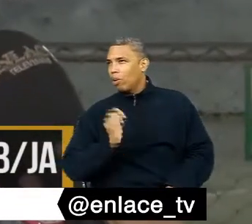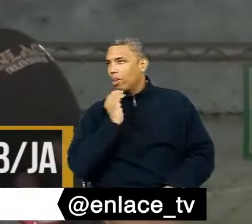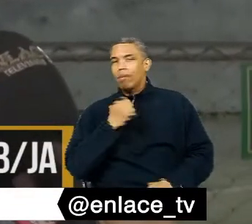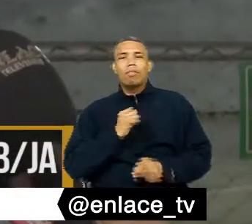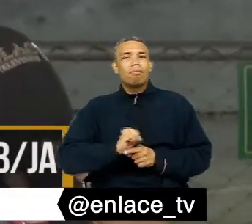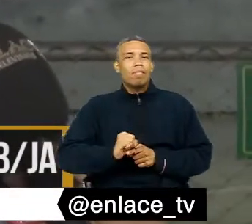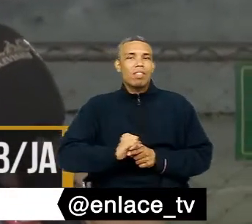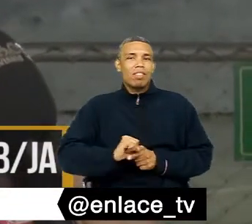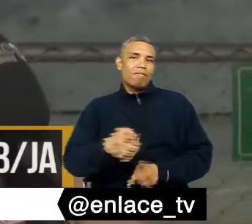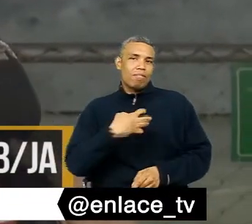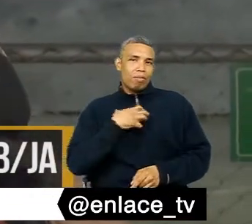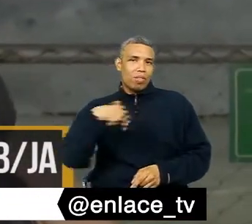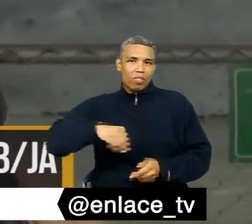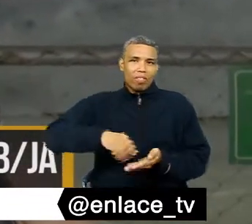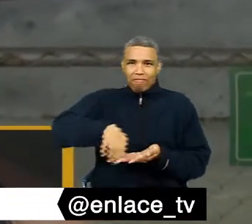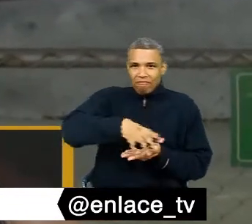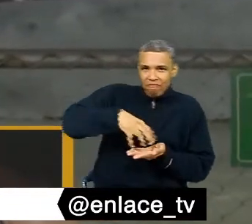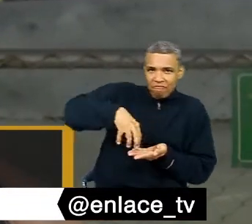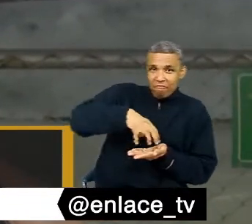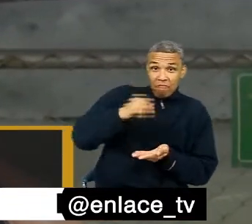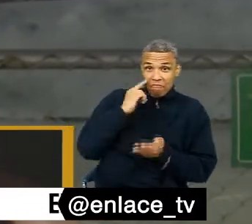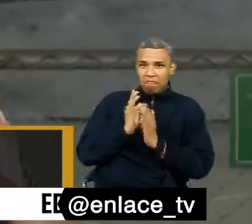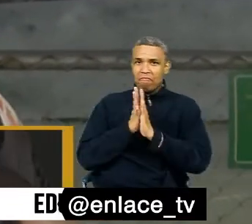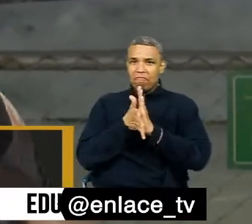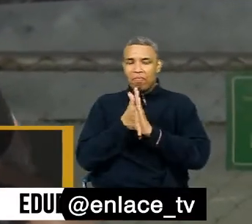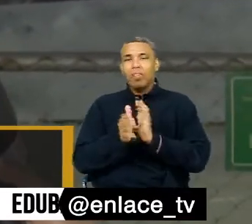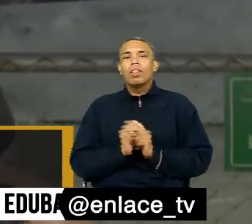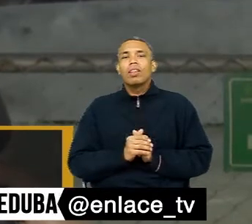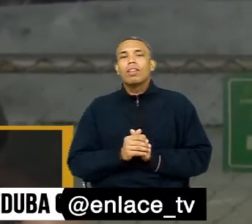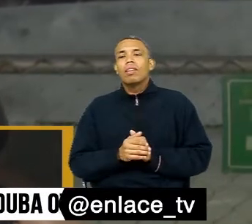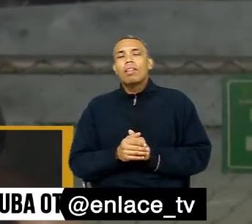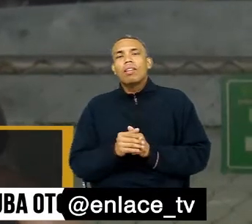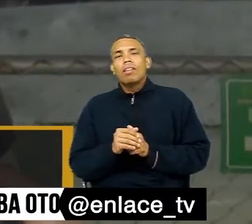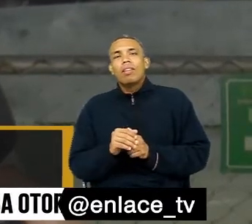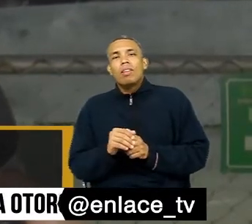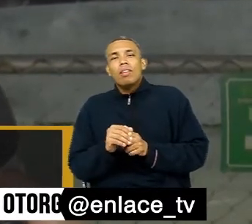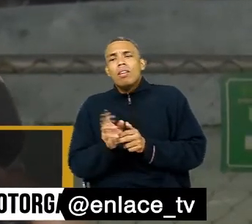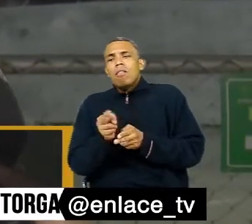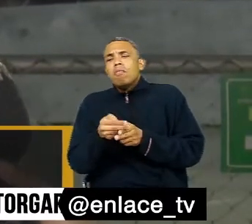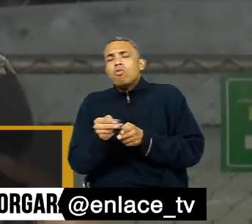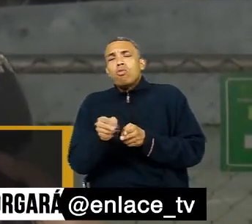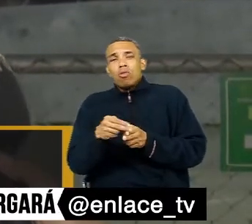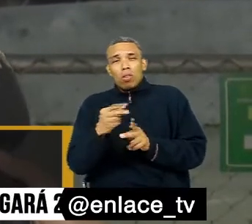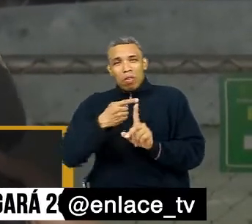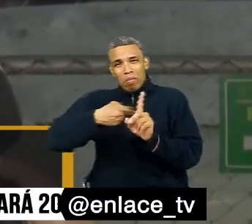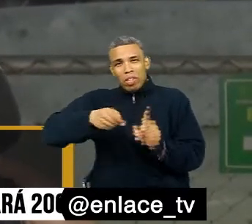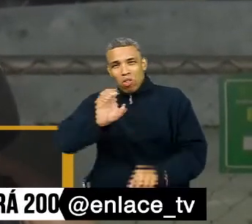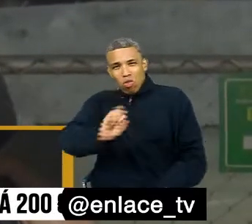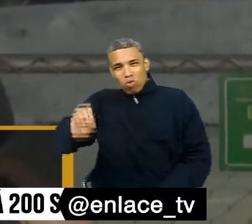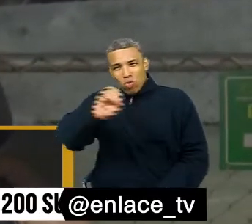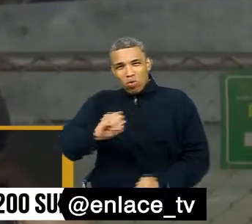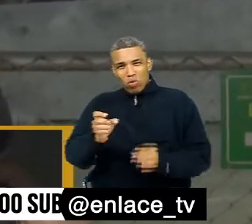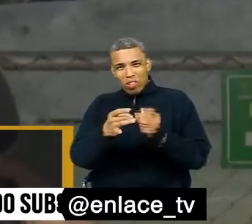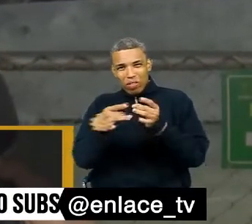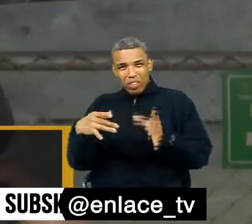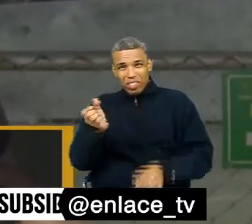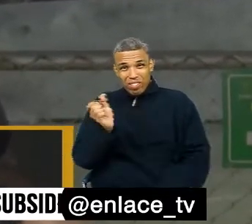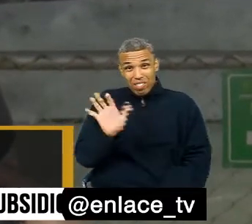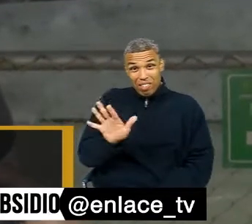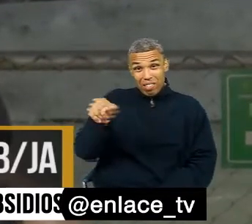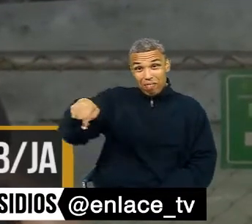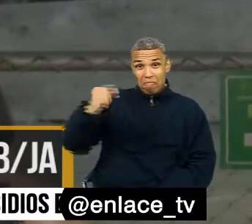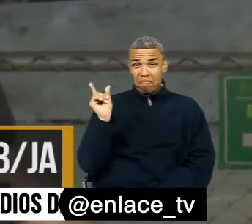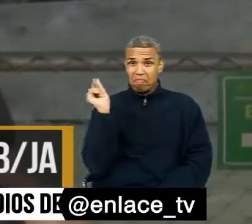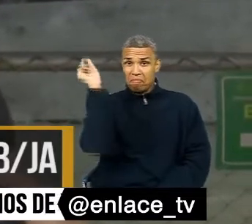familia de La Biela, que el próximo 15 de octubre, desde las 4 de la tarde, aquí en la pista de bicicross del Inderva,